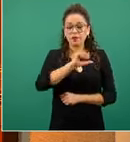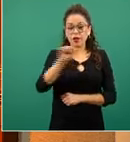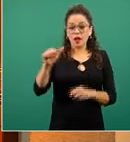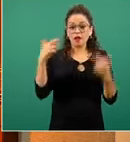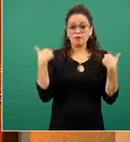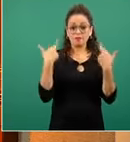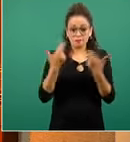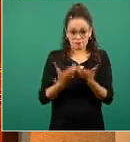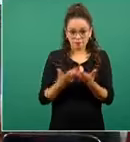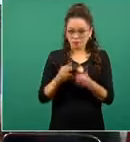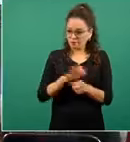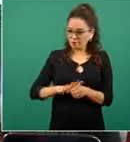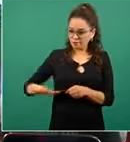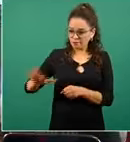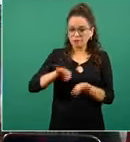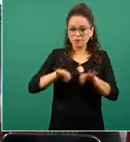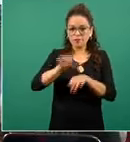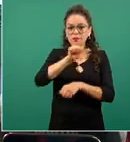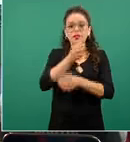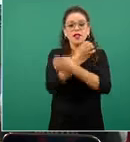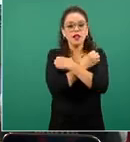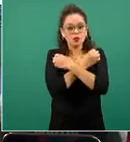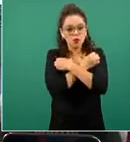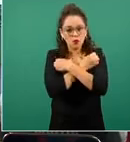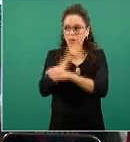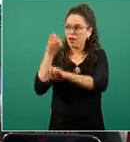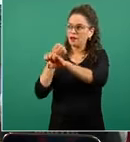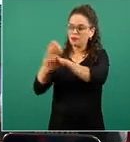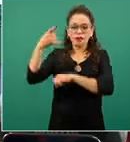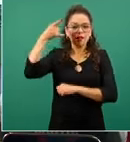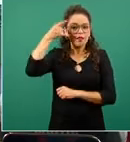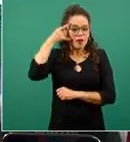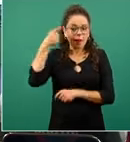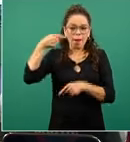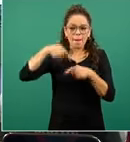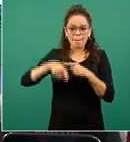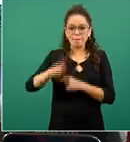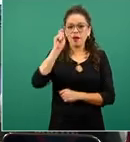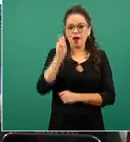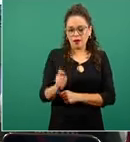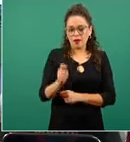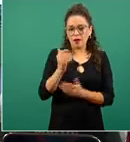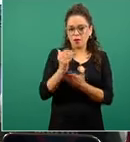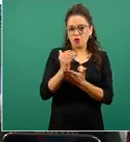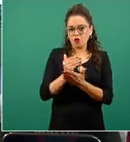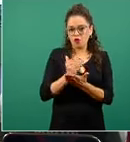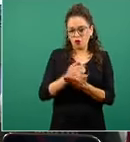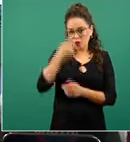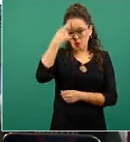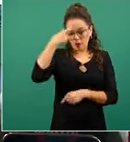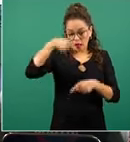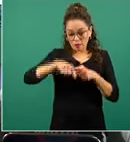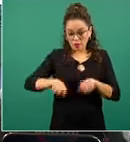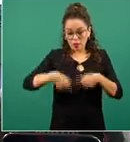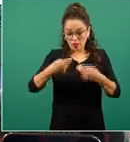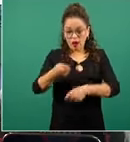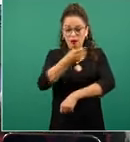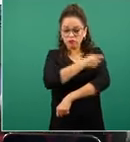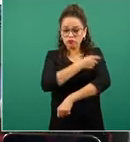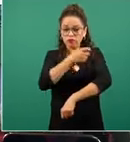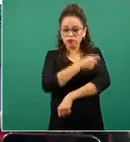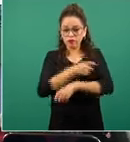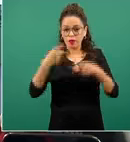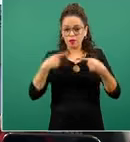el estado de Campeche, que es donde se inició con este protocolo para vacunar a personal educativo, todavía